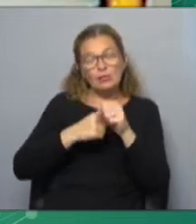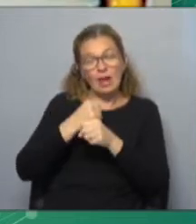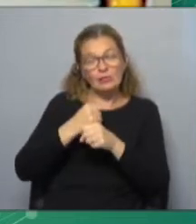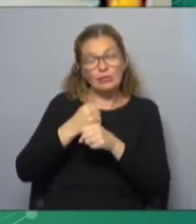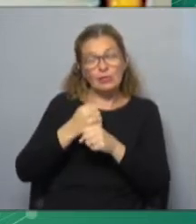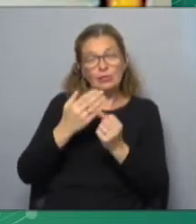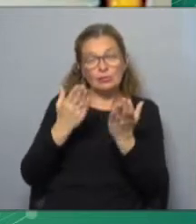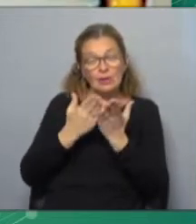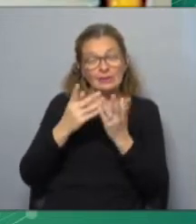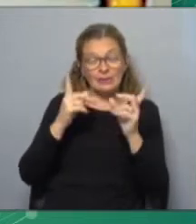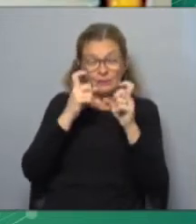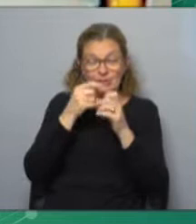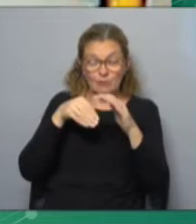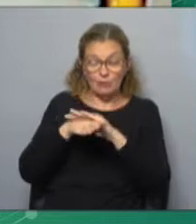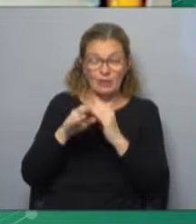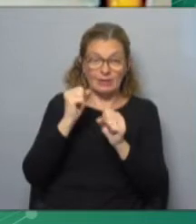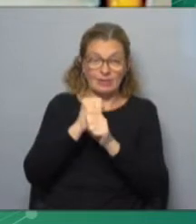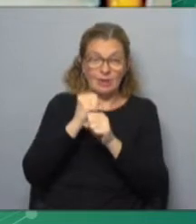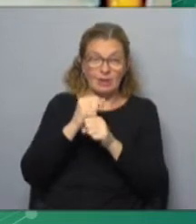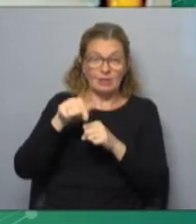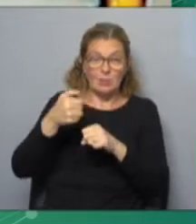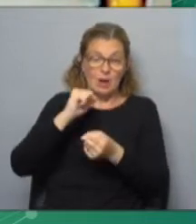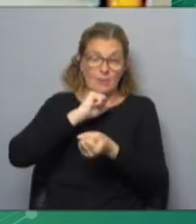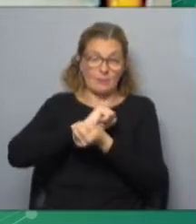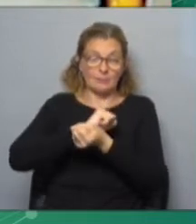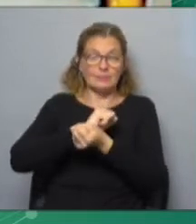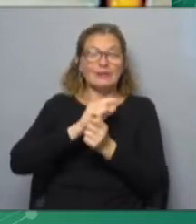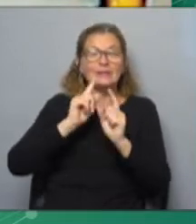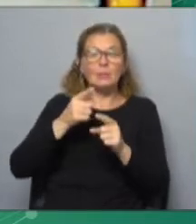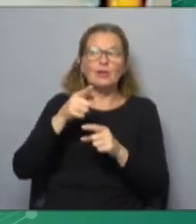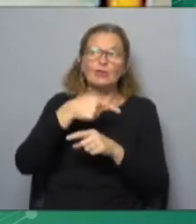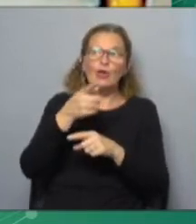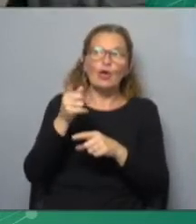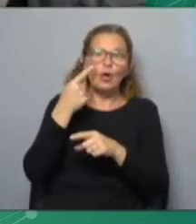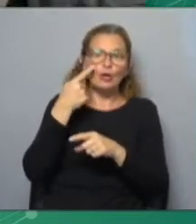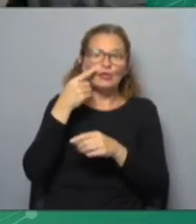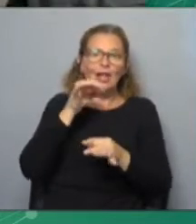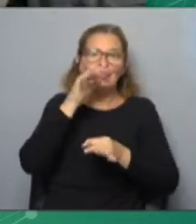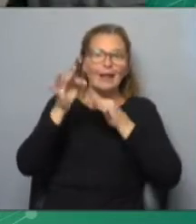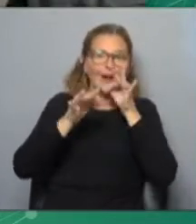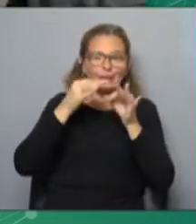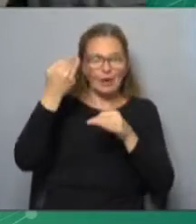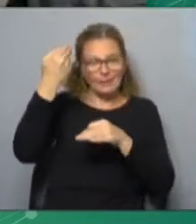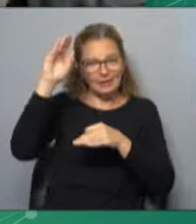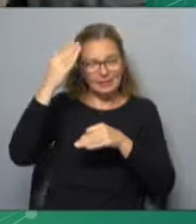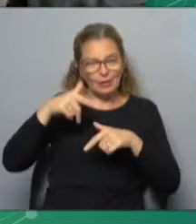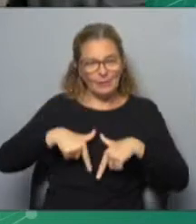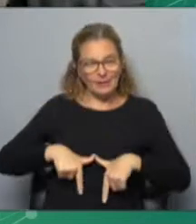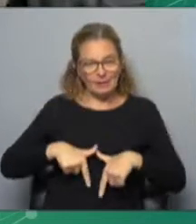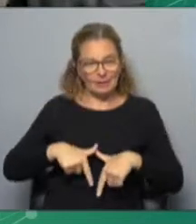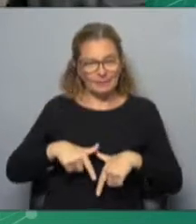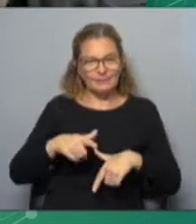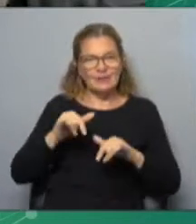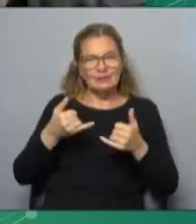profesión, la dificultad para reintegrarse a su carrera tras el procesamiento y la repercusión pública de las declaraciones de las autoridades ministeriales sobre la causa.